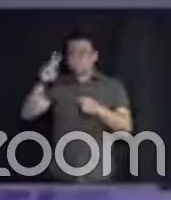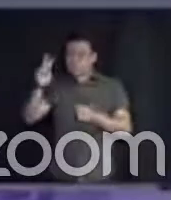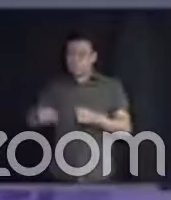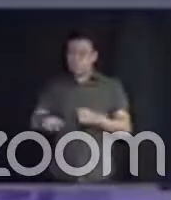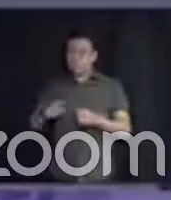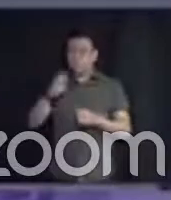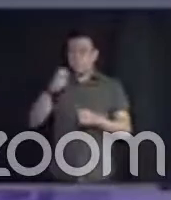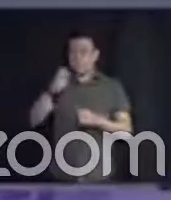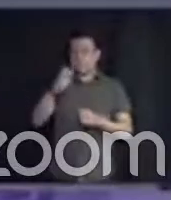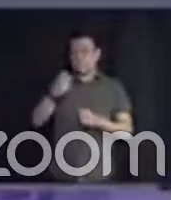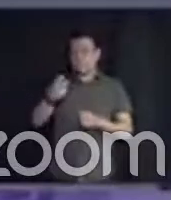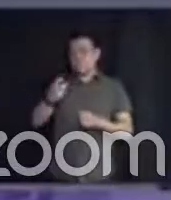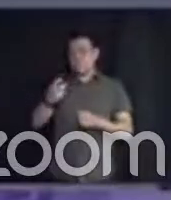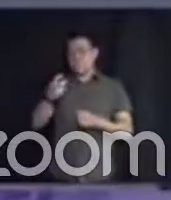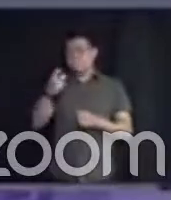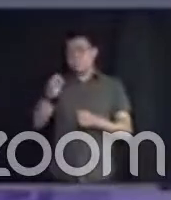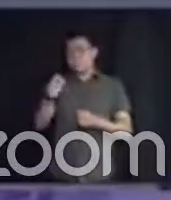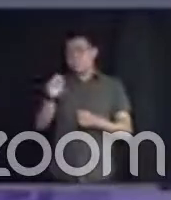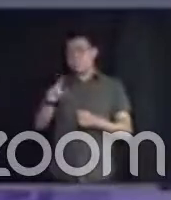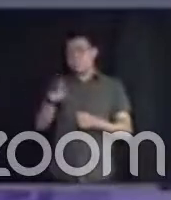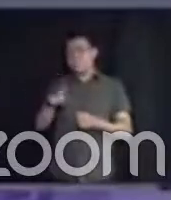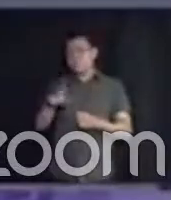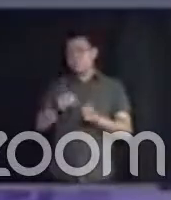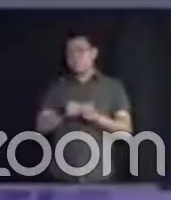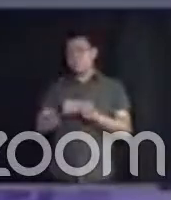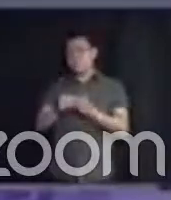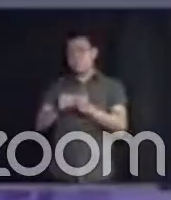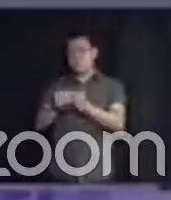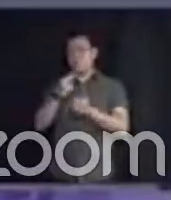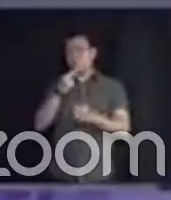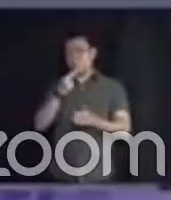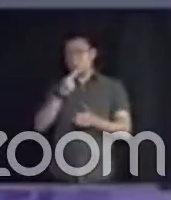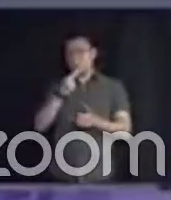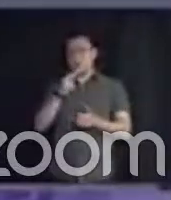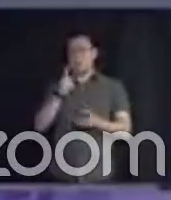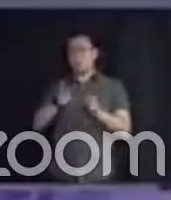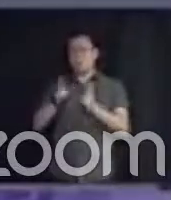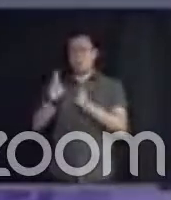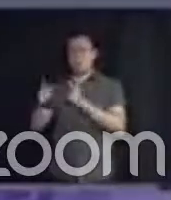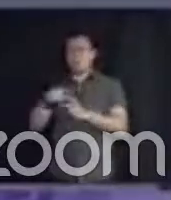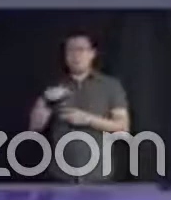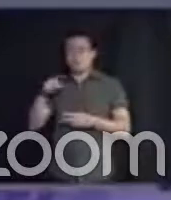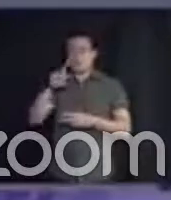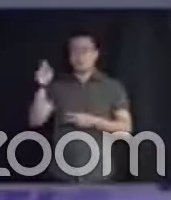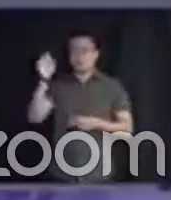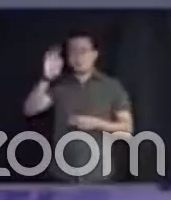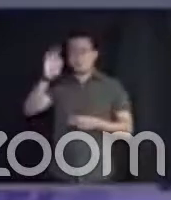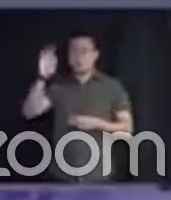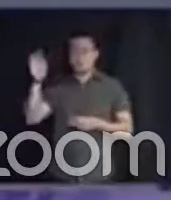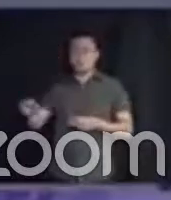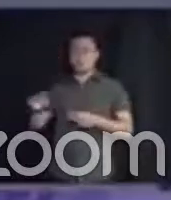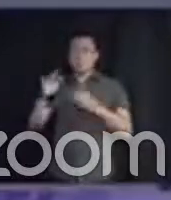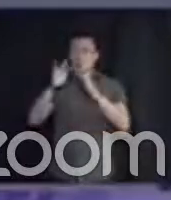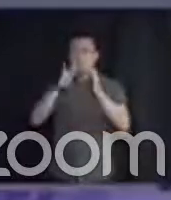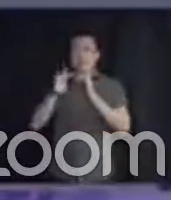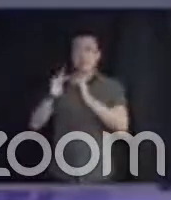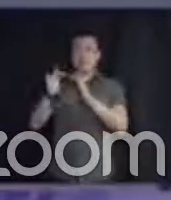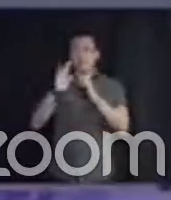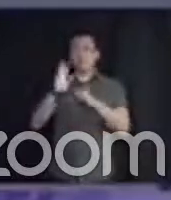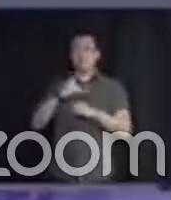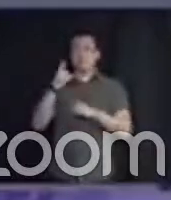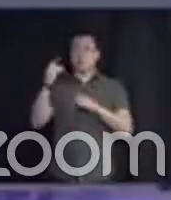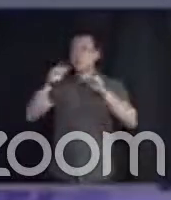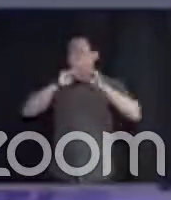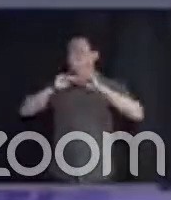Entonces, no ha cambiado mucho, es usar y platicar, pero yo lo hago 100% en redes sociales porque